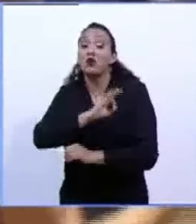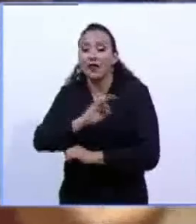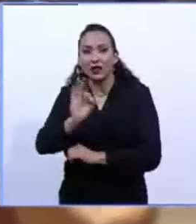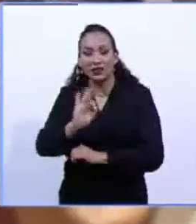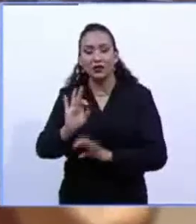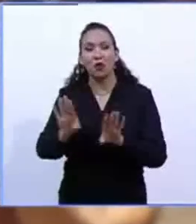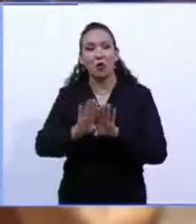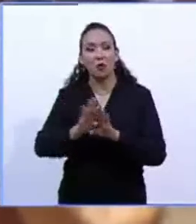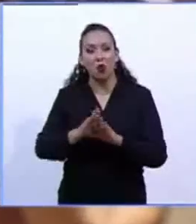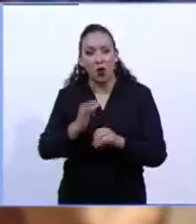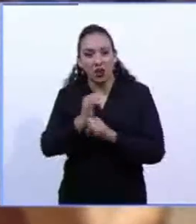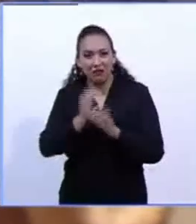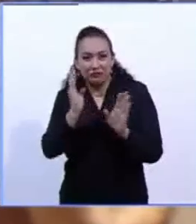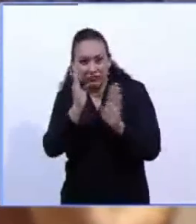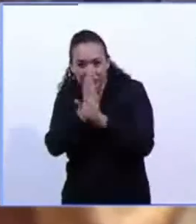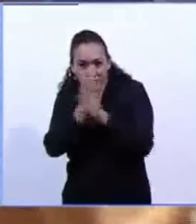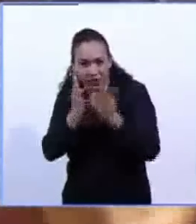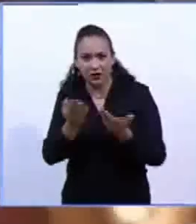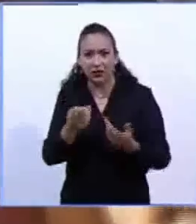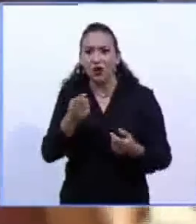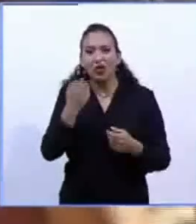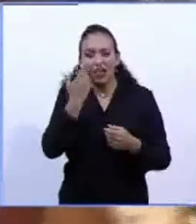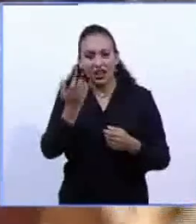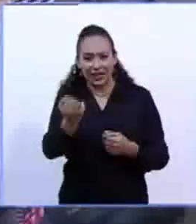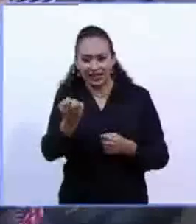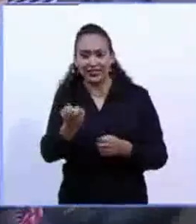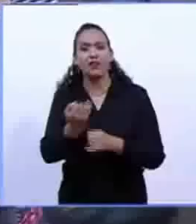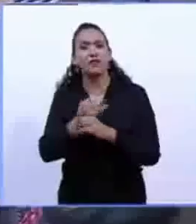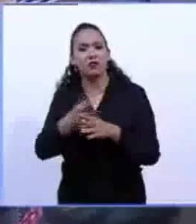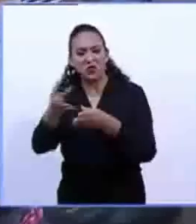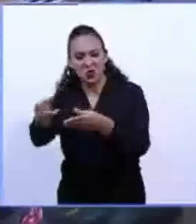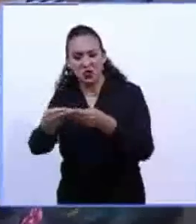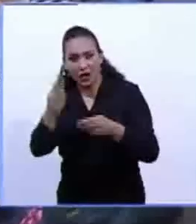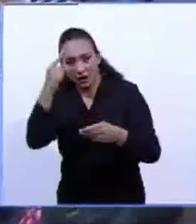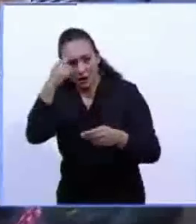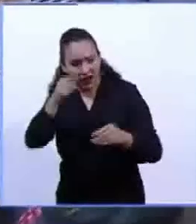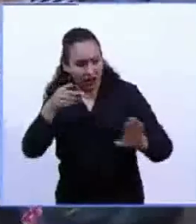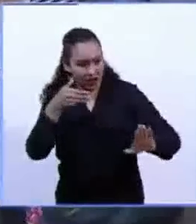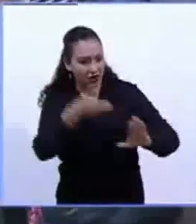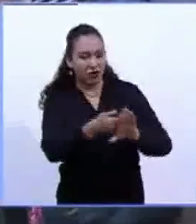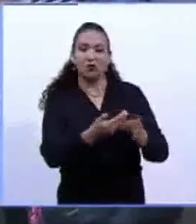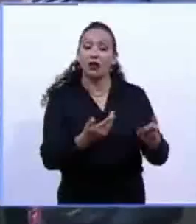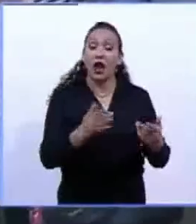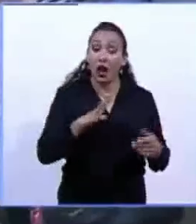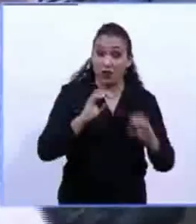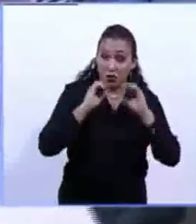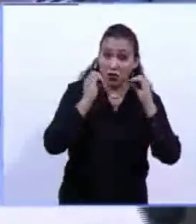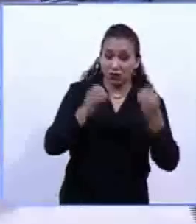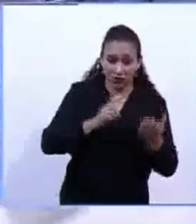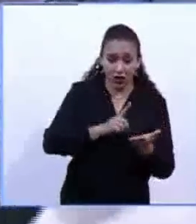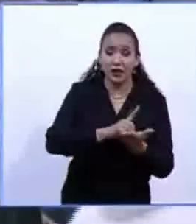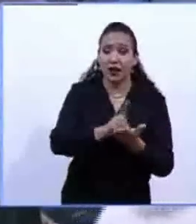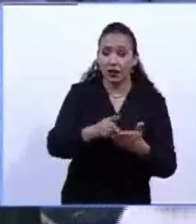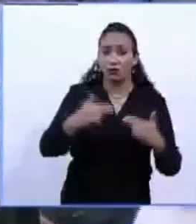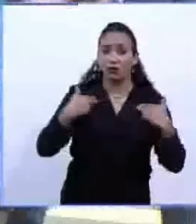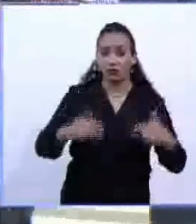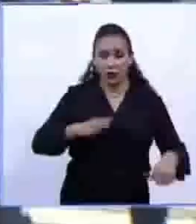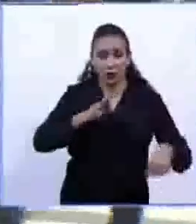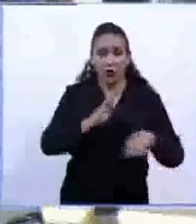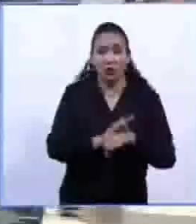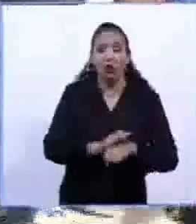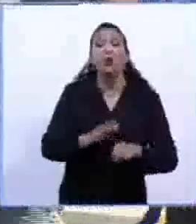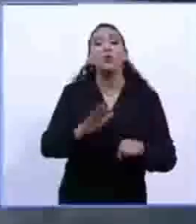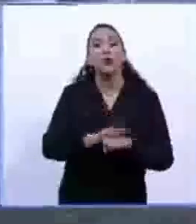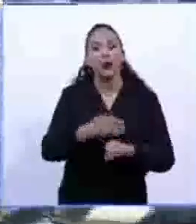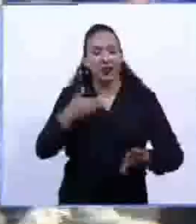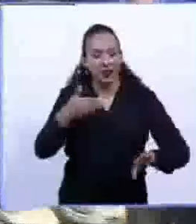espiar, criminalizar e intimidar a personas y organizaciones que defienden derechos humanos, especialmente a los críticos del